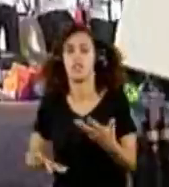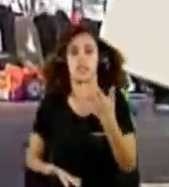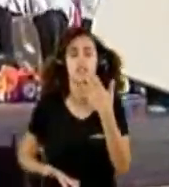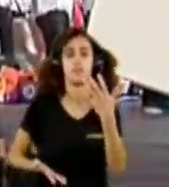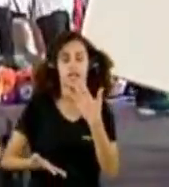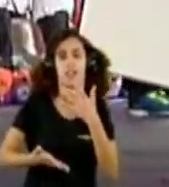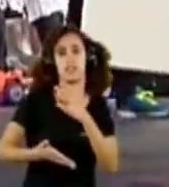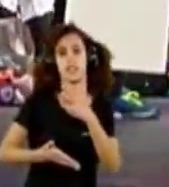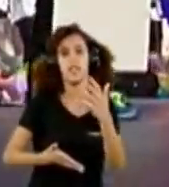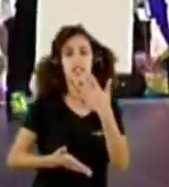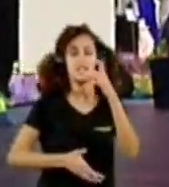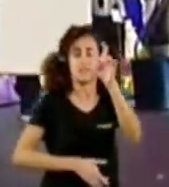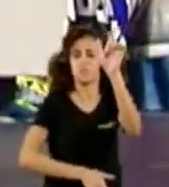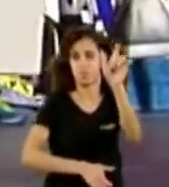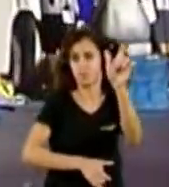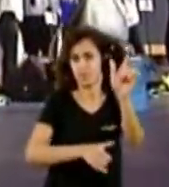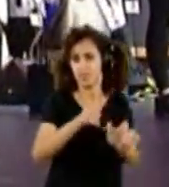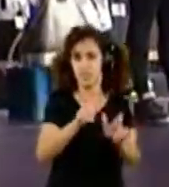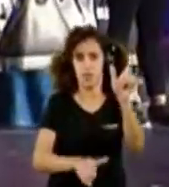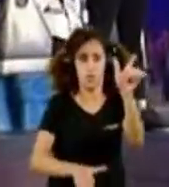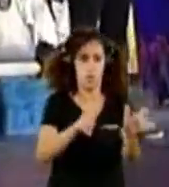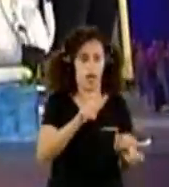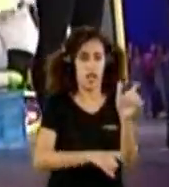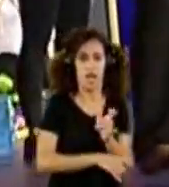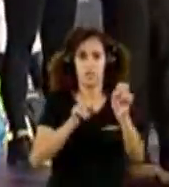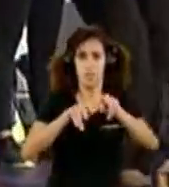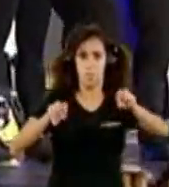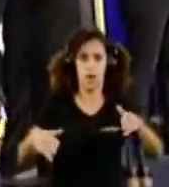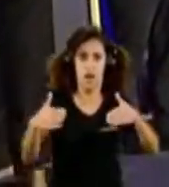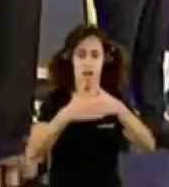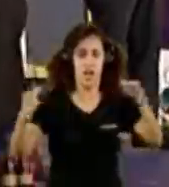a los demás? Sin límite.